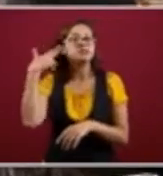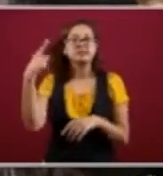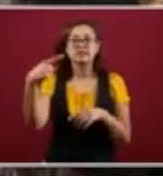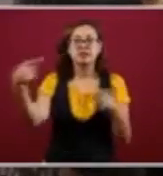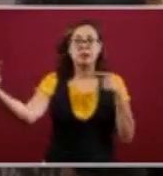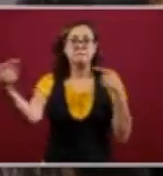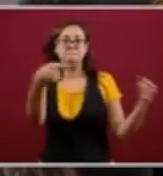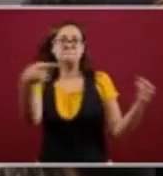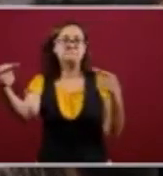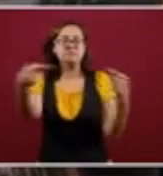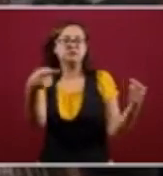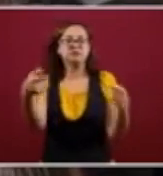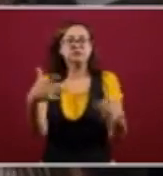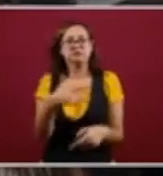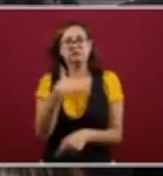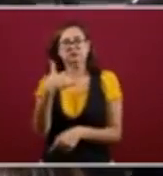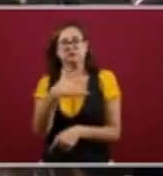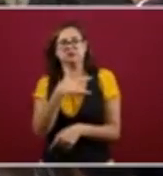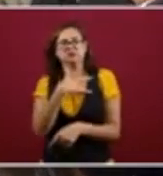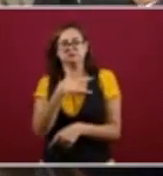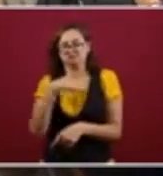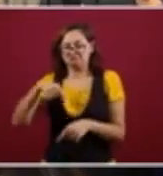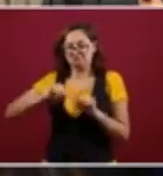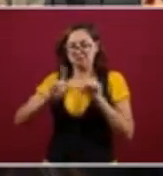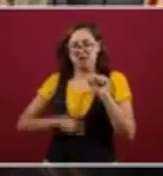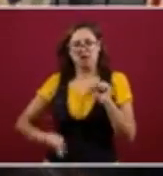nuestro peso aguantó,